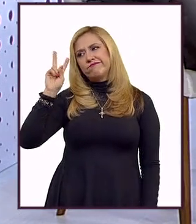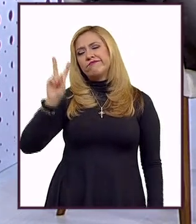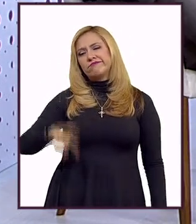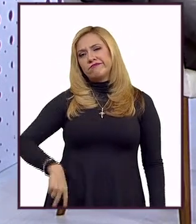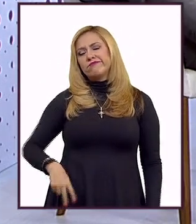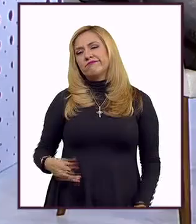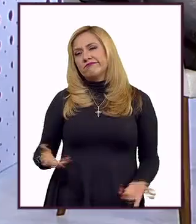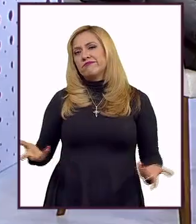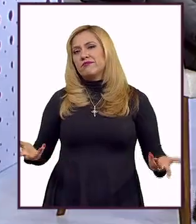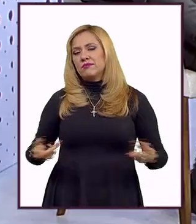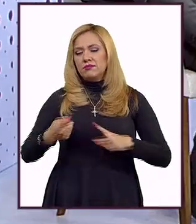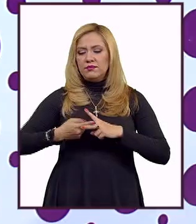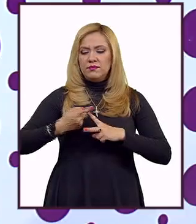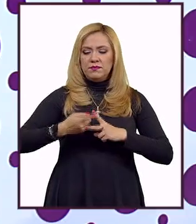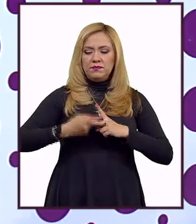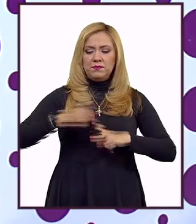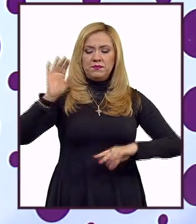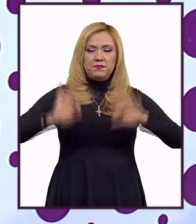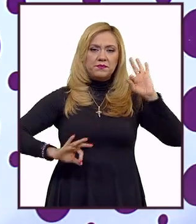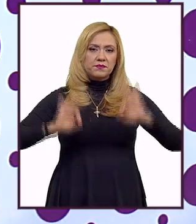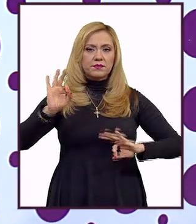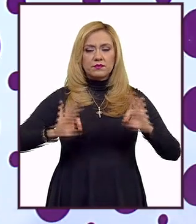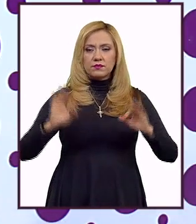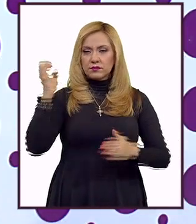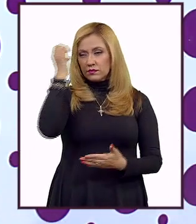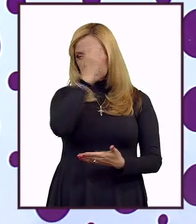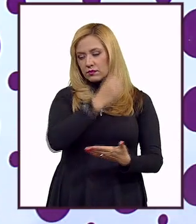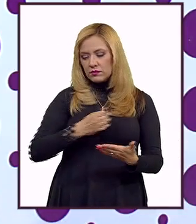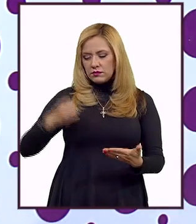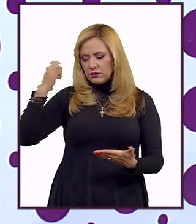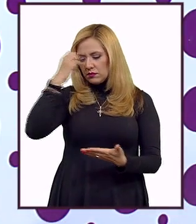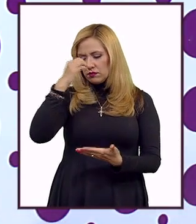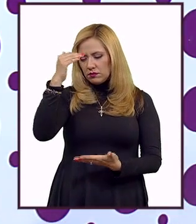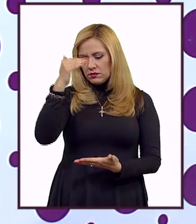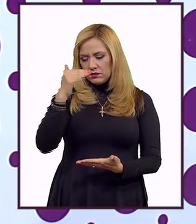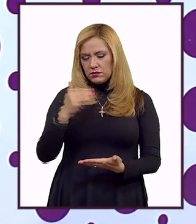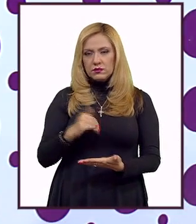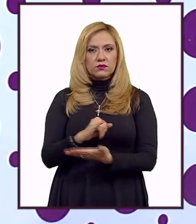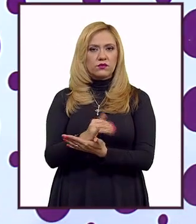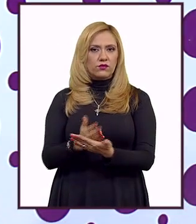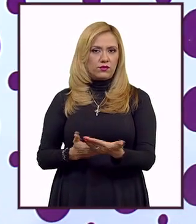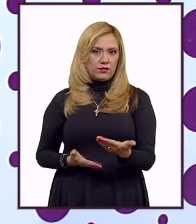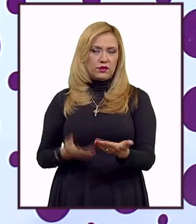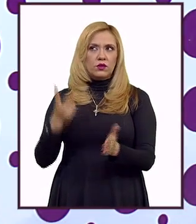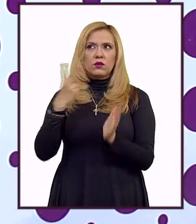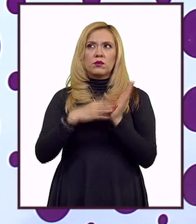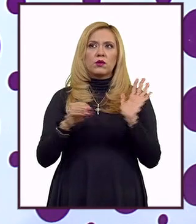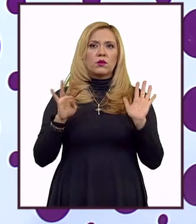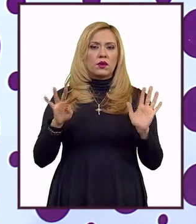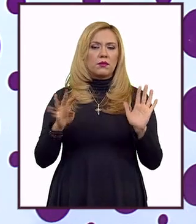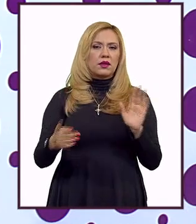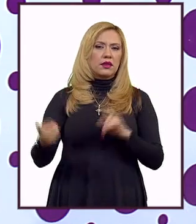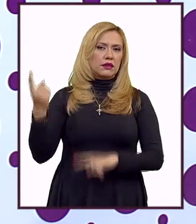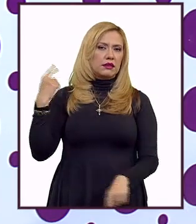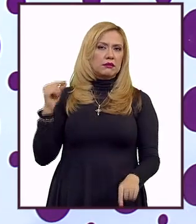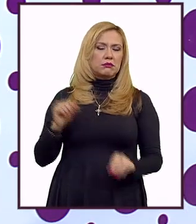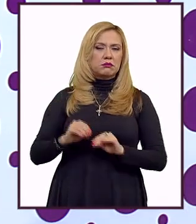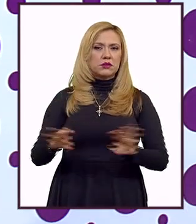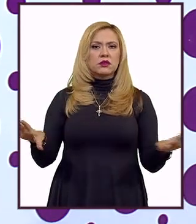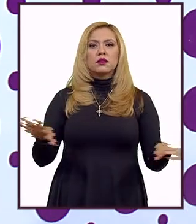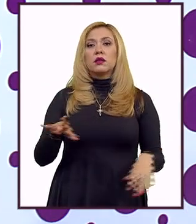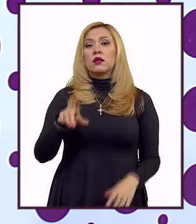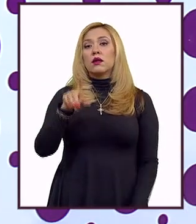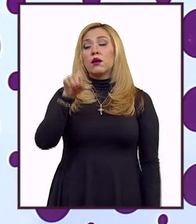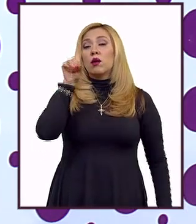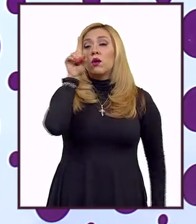de los datos y las estadísticas. Mira, revisando el informe del 2019 que salió hace poco, una sola